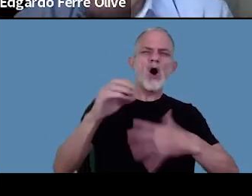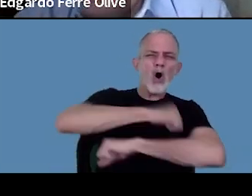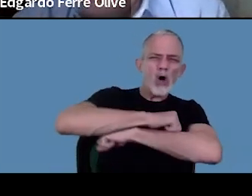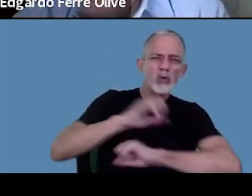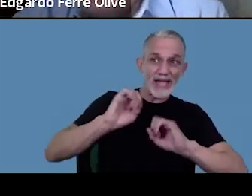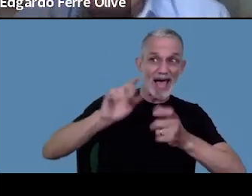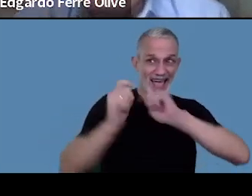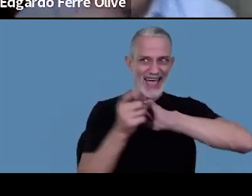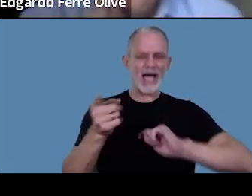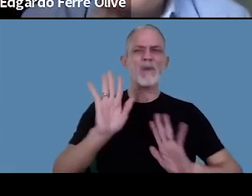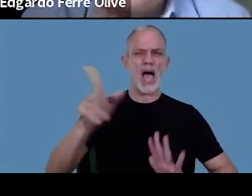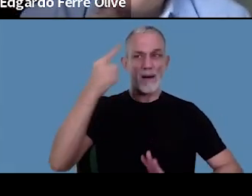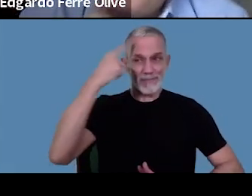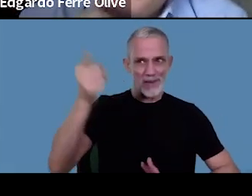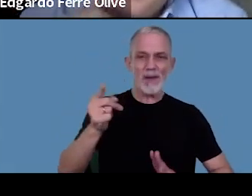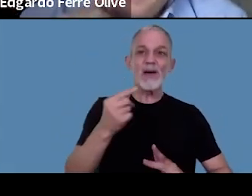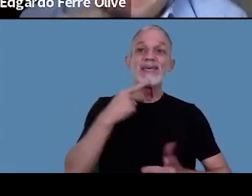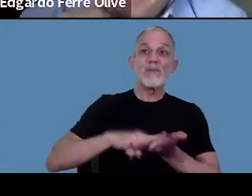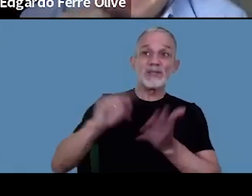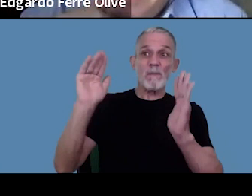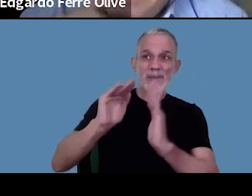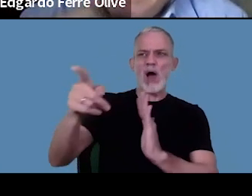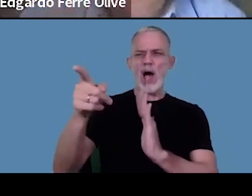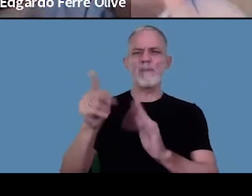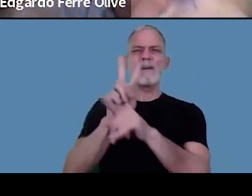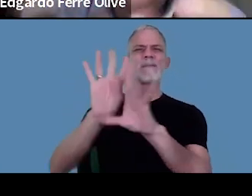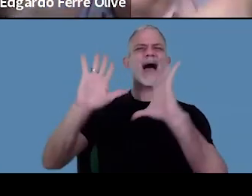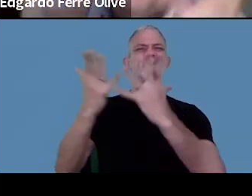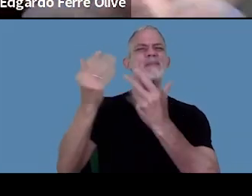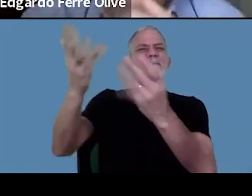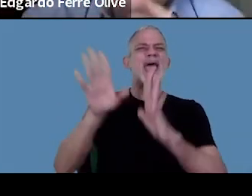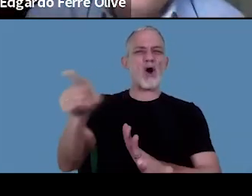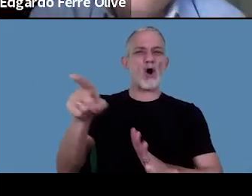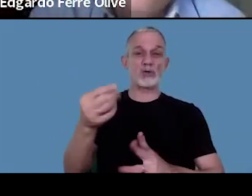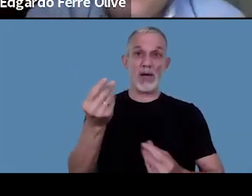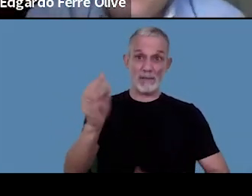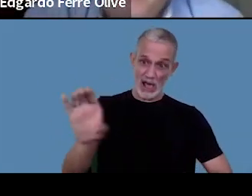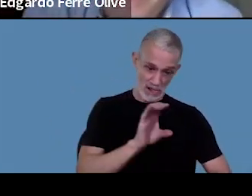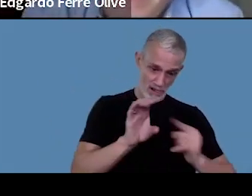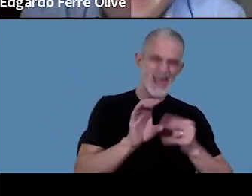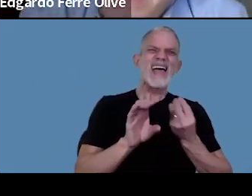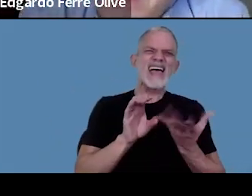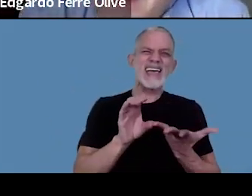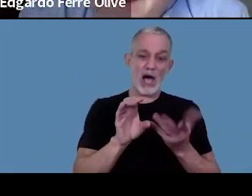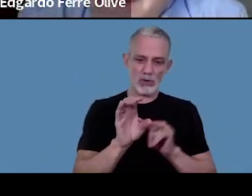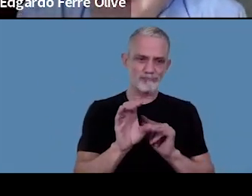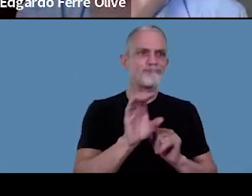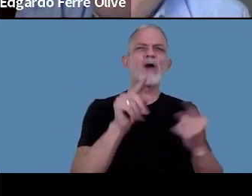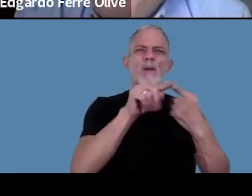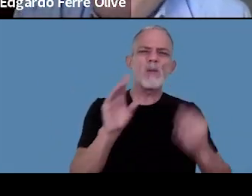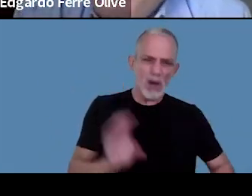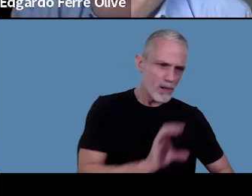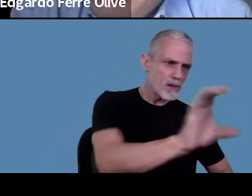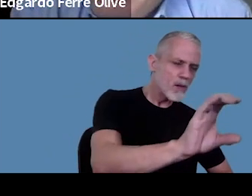a producir, la idea del impuesto ambiental es producir mejora en el ambiente. Y esos ingresos también pueden tener otra finalidad, que es la de eliminar